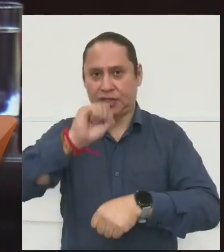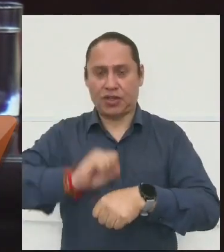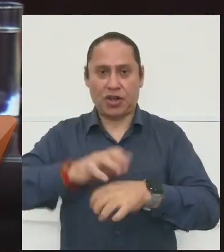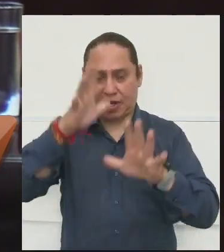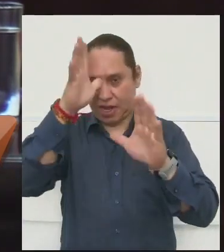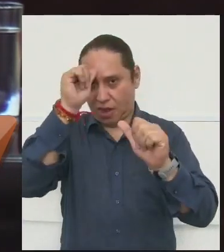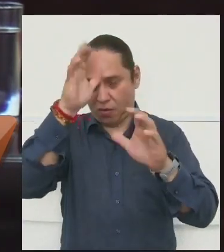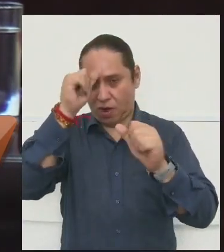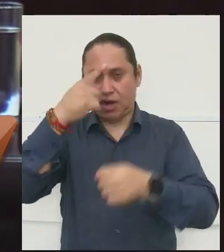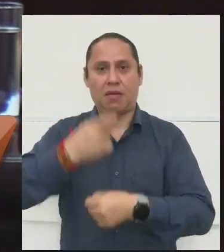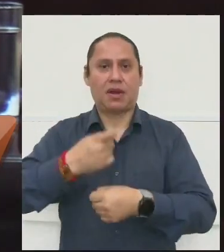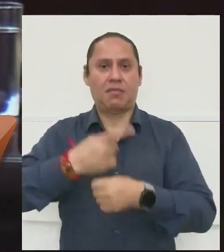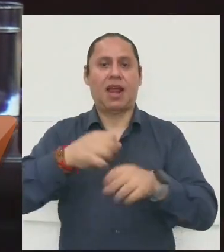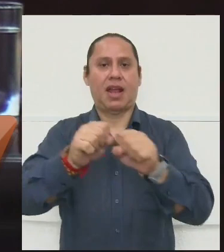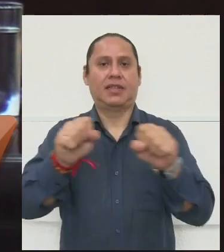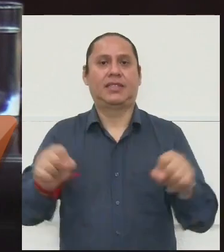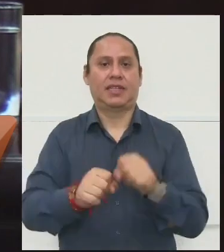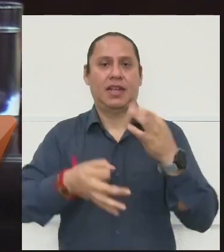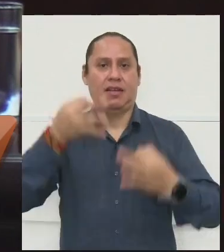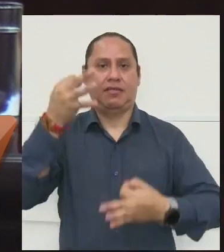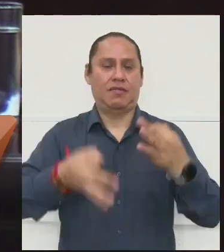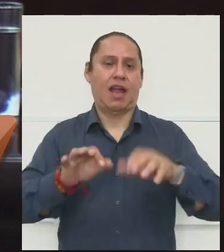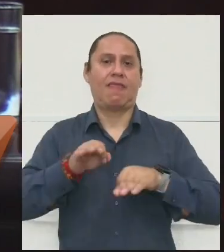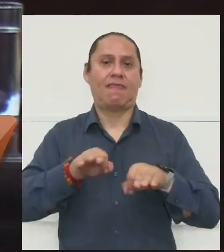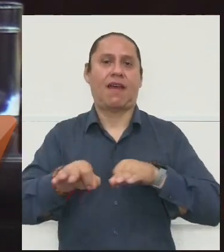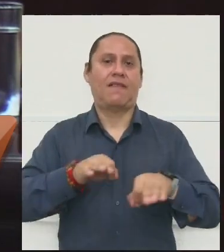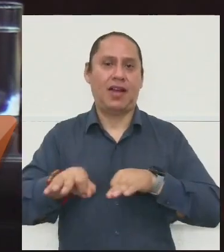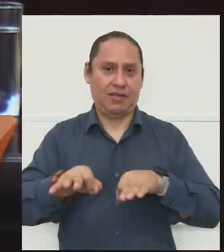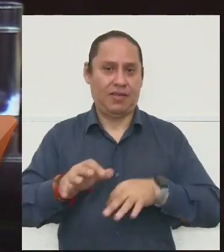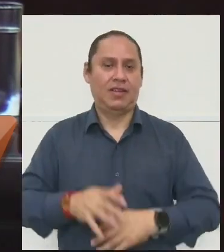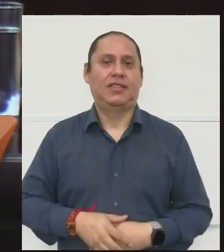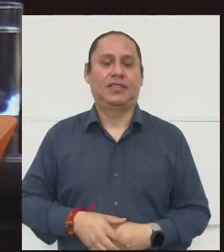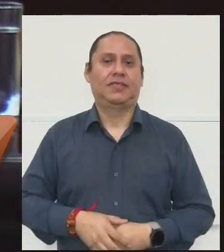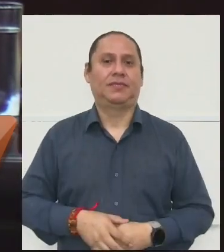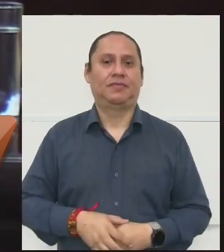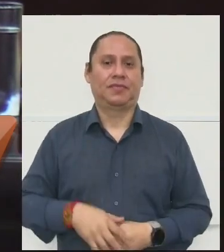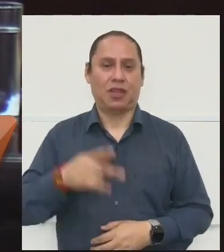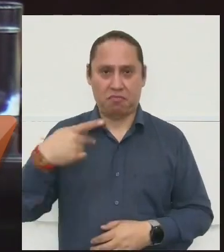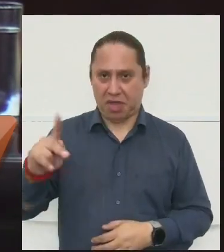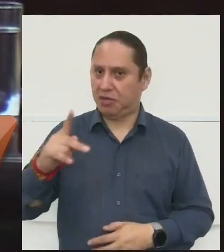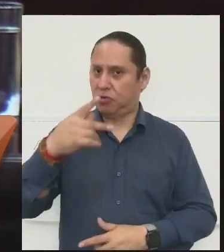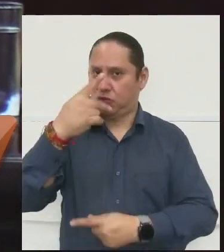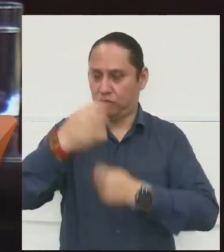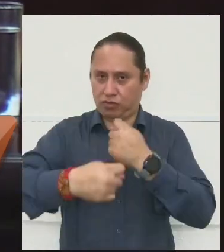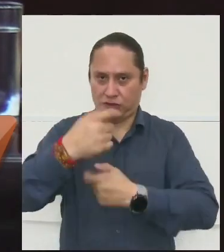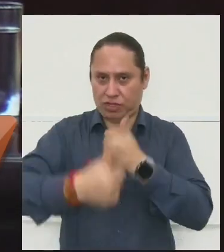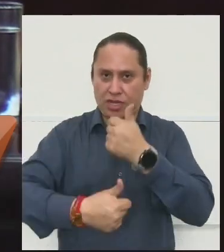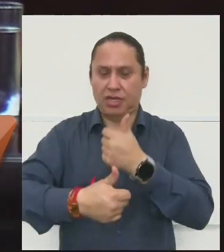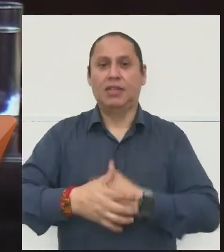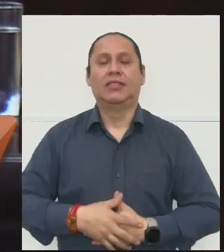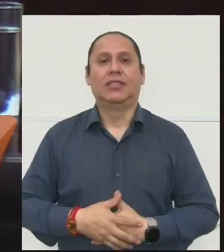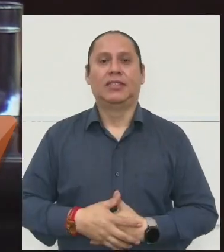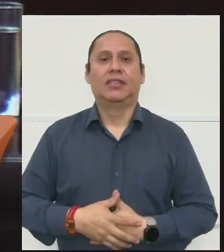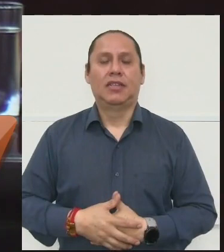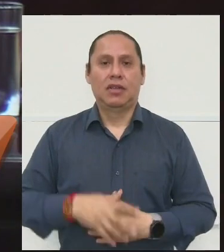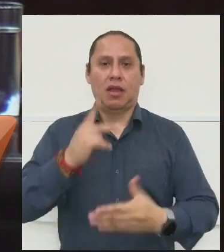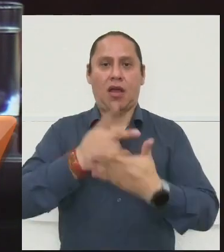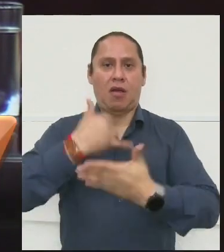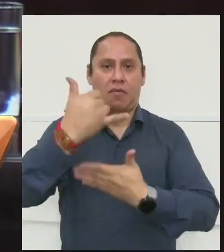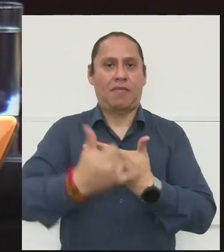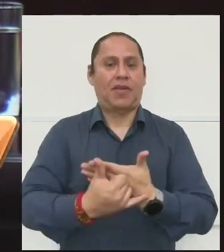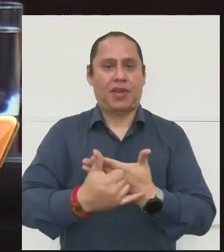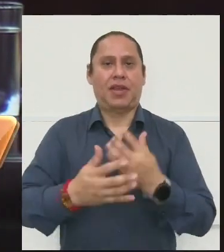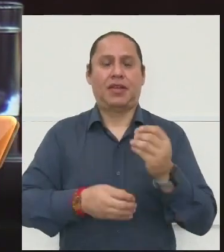acuerdos de la primera sala del tribunal del trabajo burocrático del poder judicial del estado de Chiapas proyectista